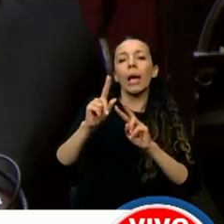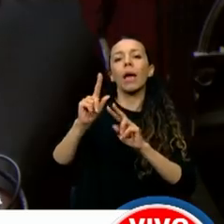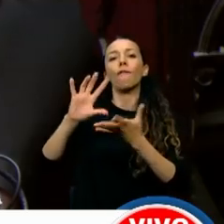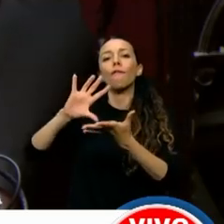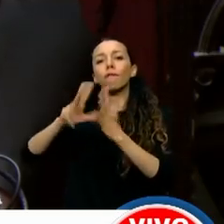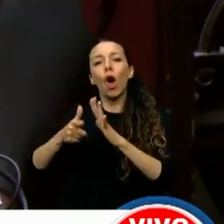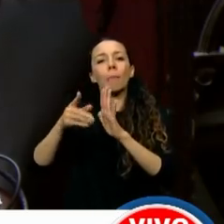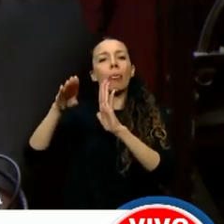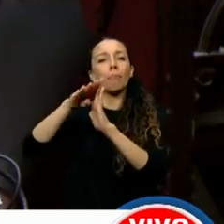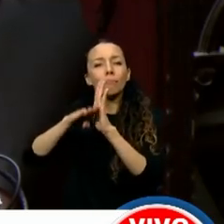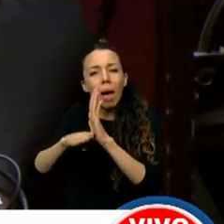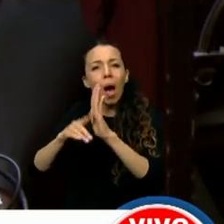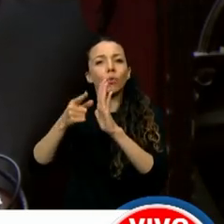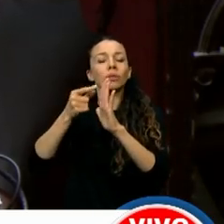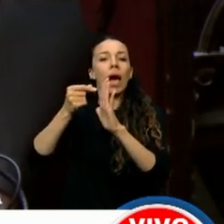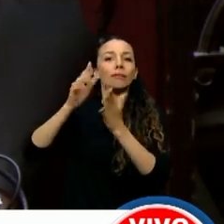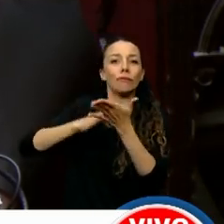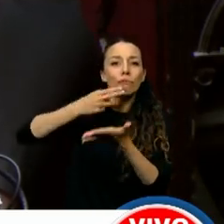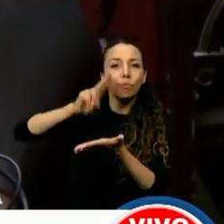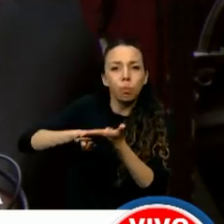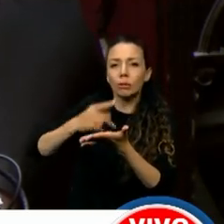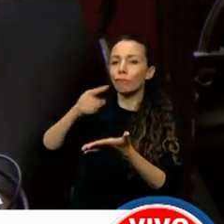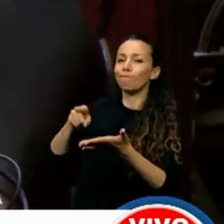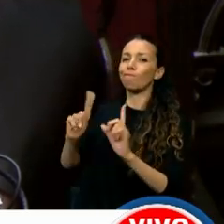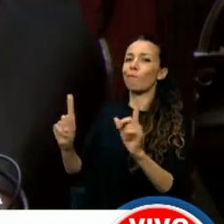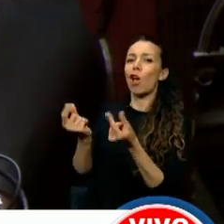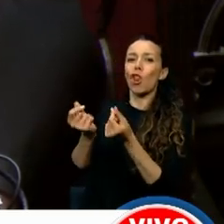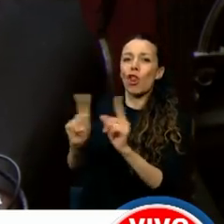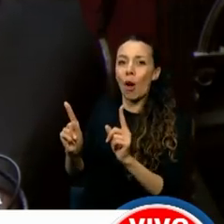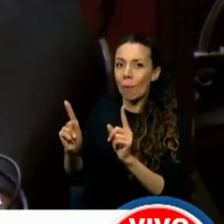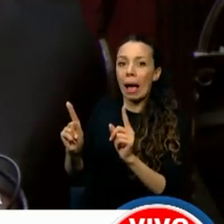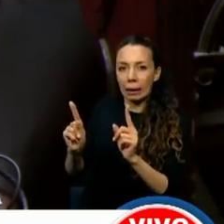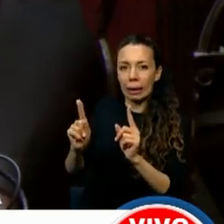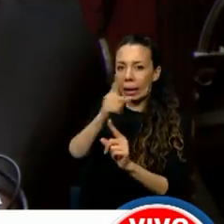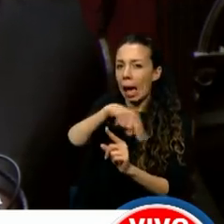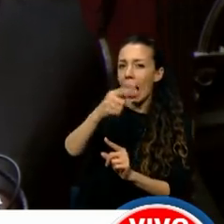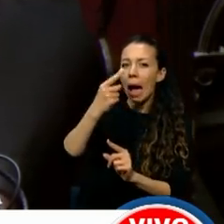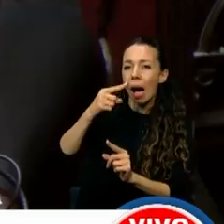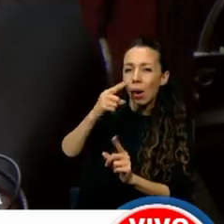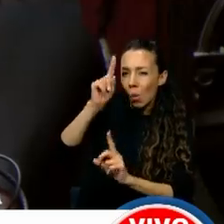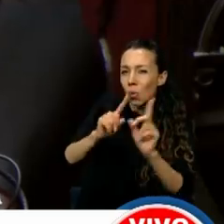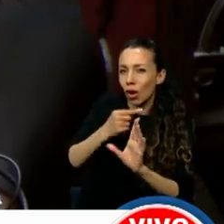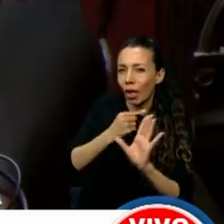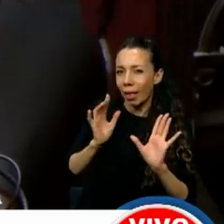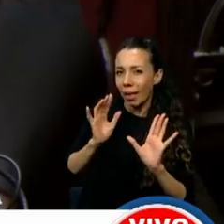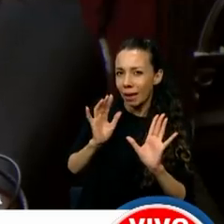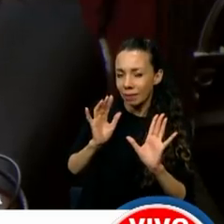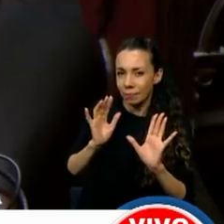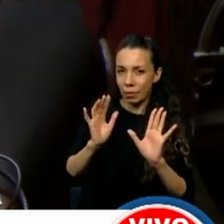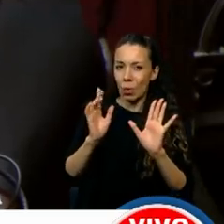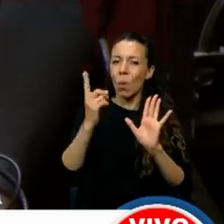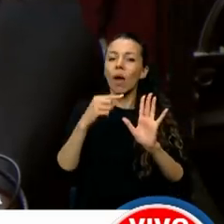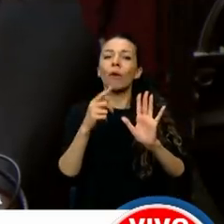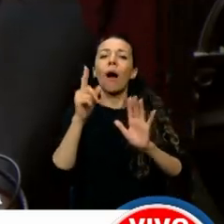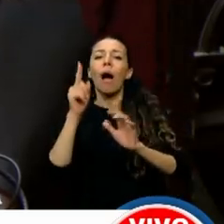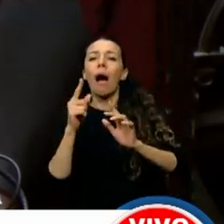y por eso en relación a la universidad quiero dejar en claro que cuando se habla sobre línea y se habla de